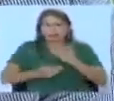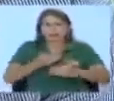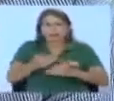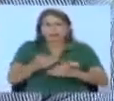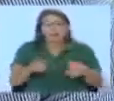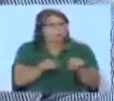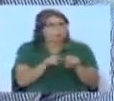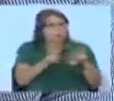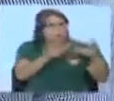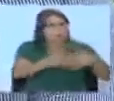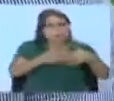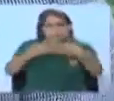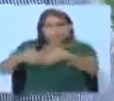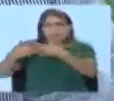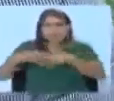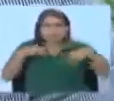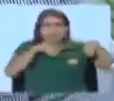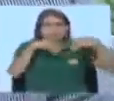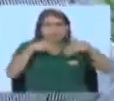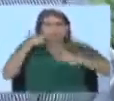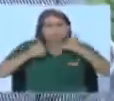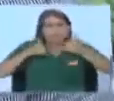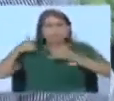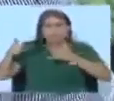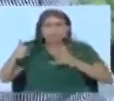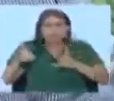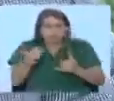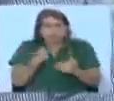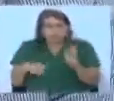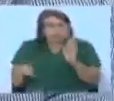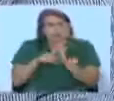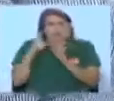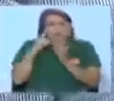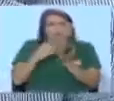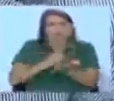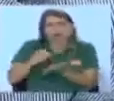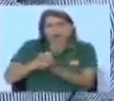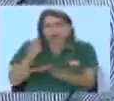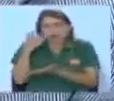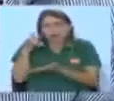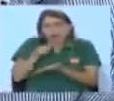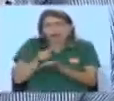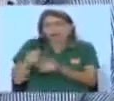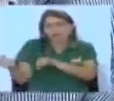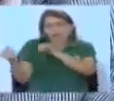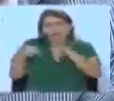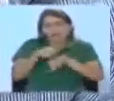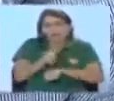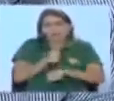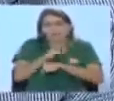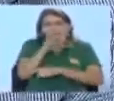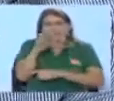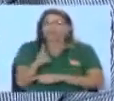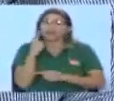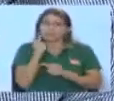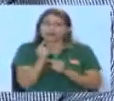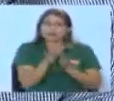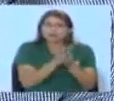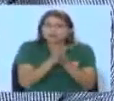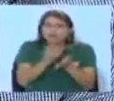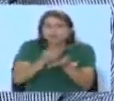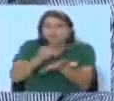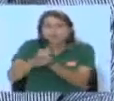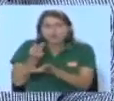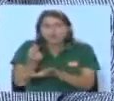operadores tengan derecho a ganar lo que tengan que ganar. Claro. Pues para eso vinieron, a lucrar. Pero también lo fundamental acá es que el